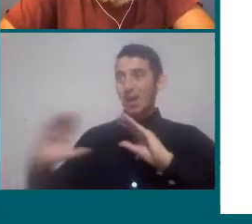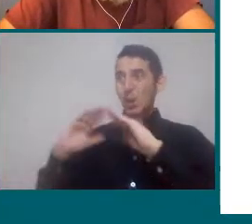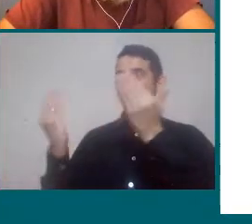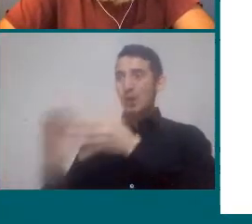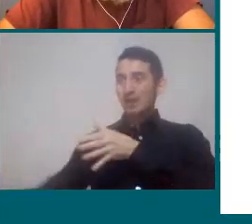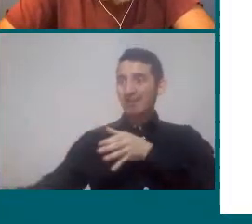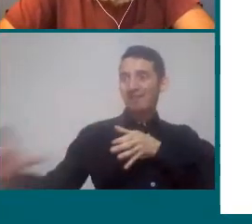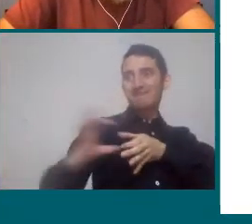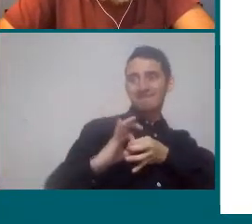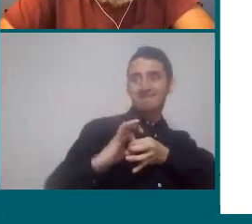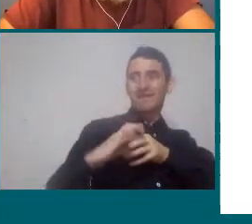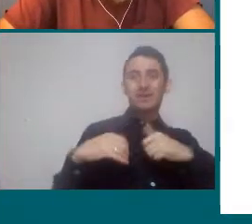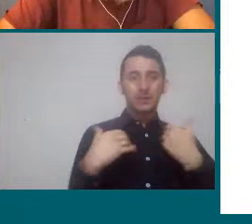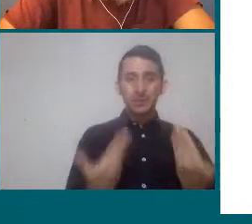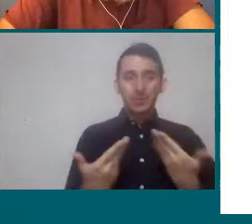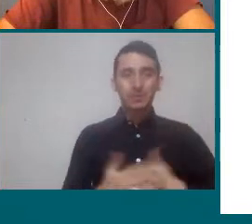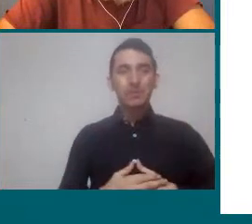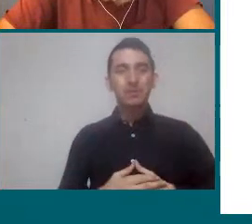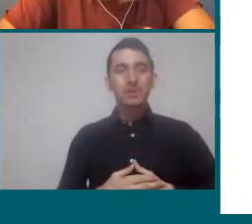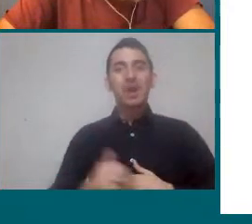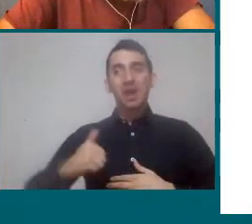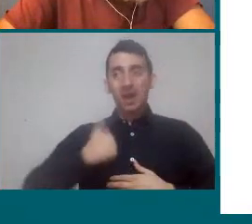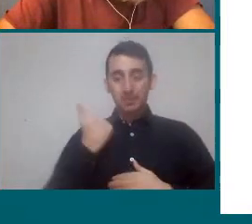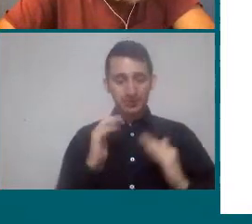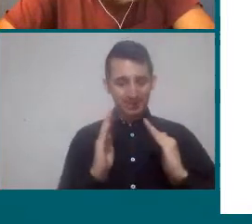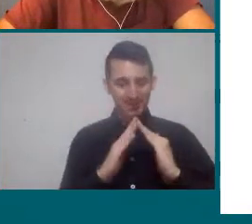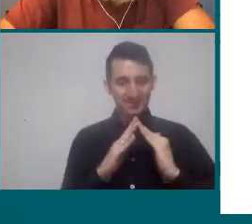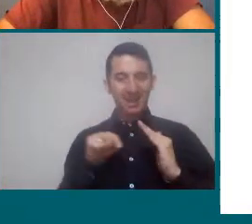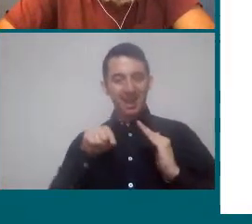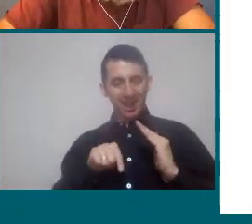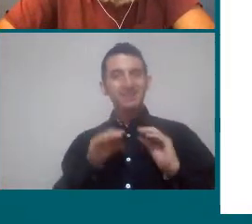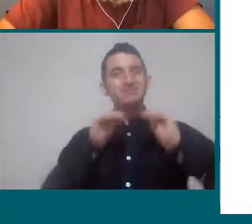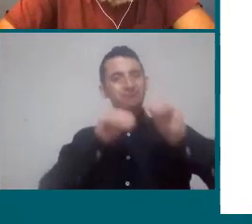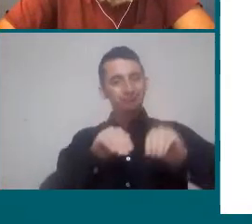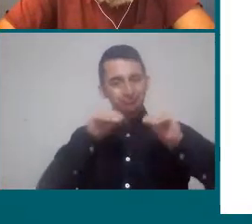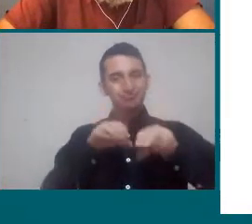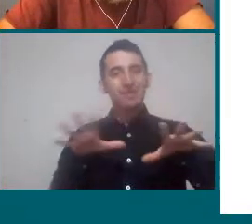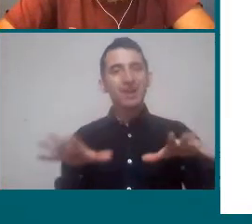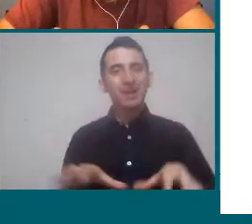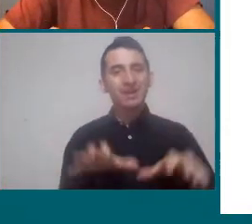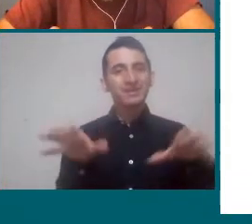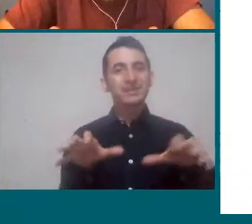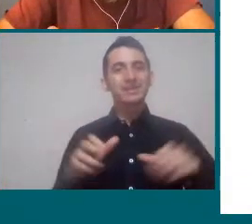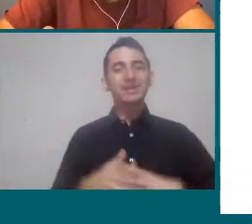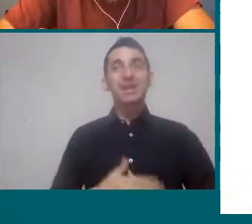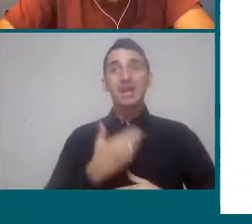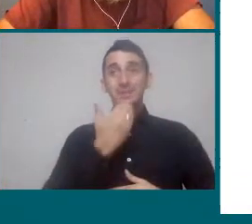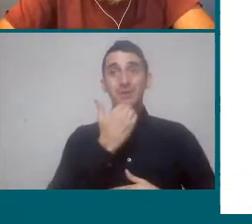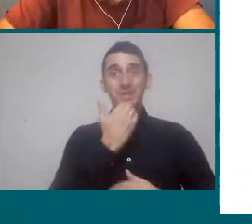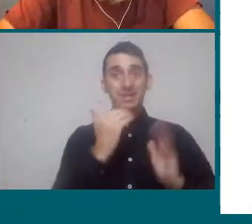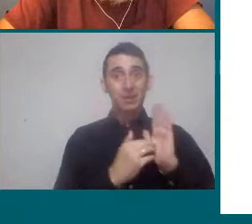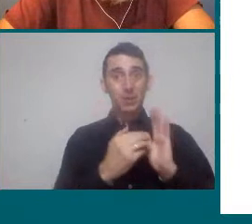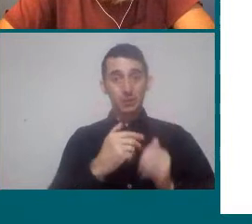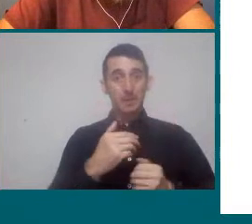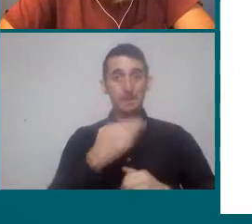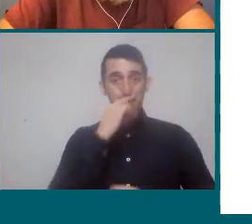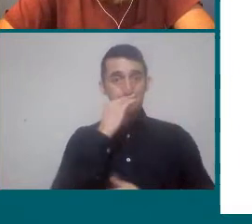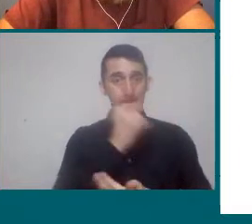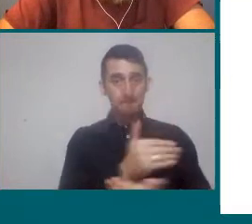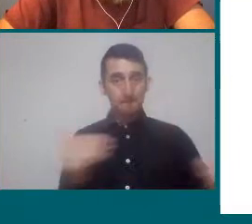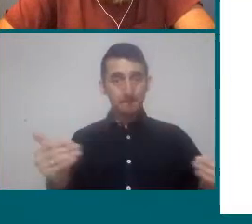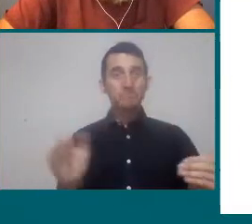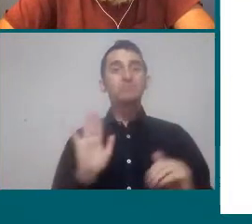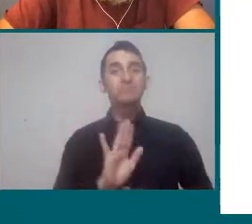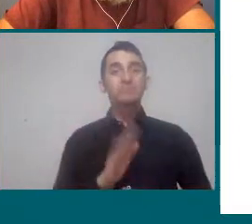decías, creativamente han aprovechado el contexto del hogar para promover actividades, ¿no? Por ejemplo, mi hijo está en educación infantil,